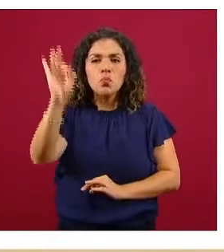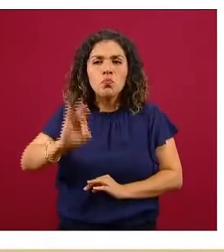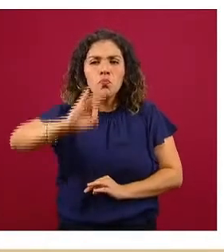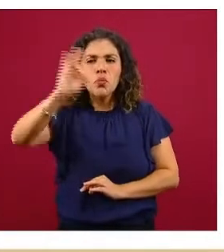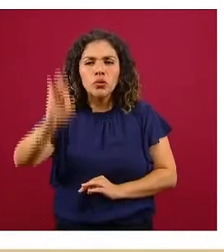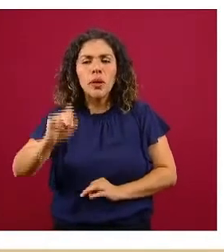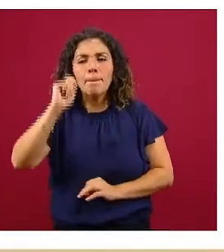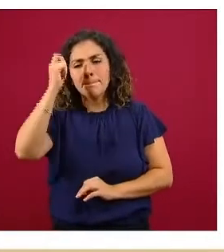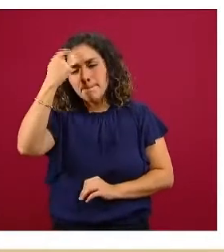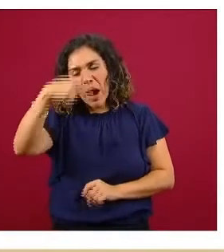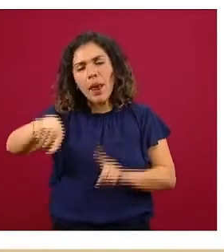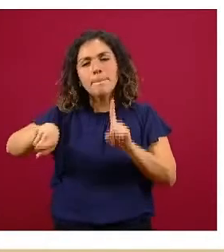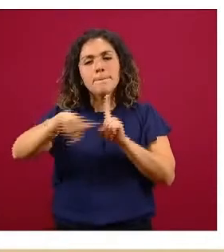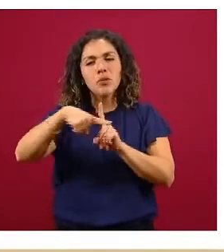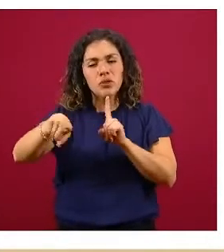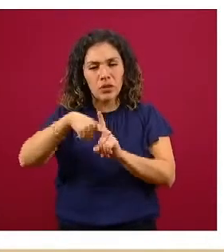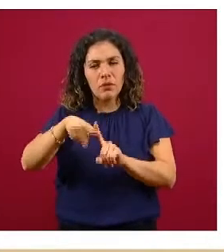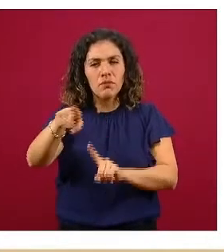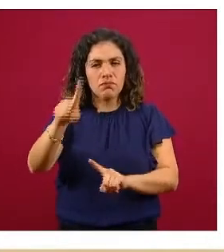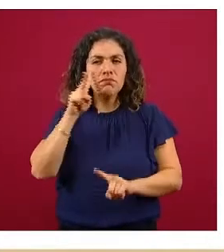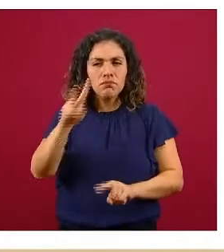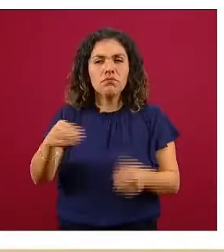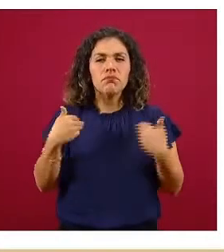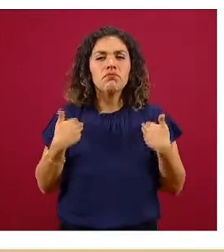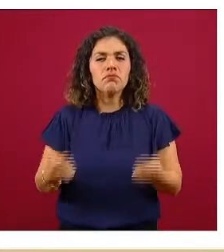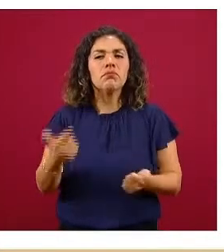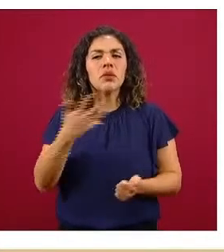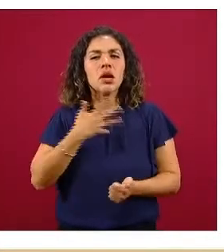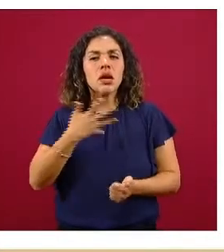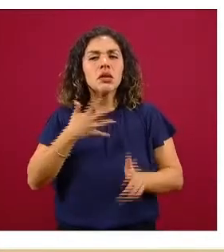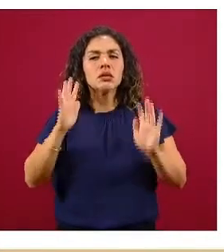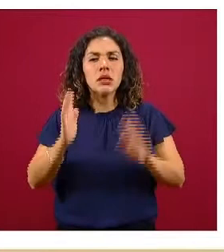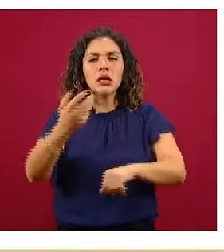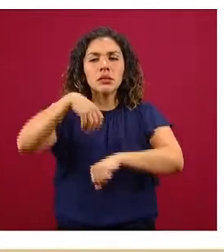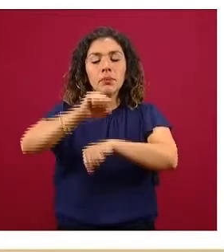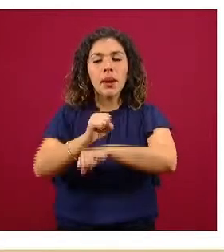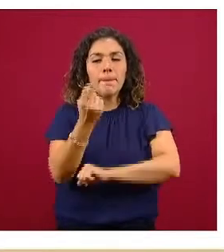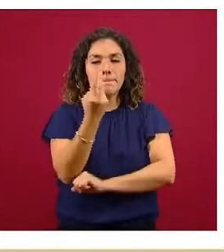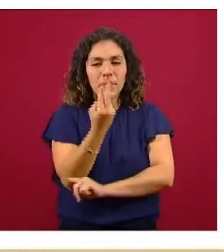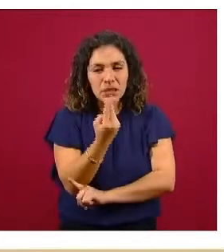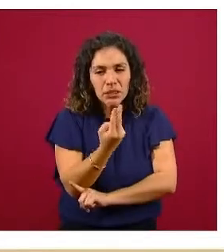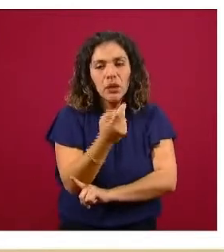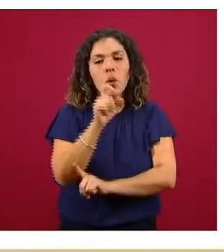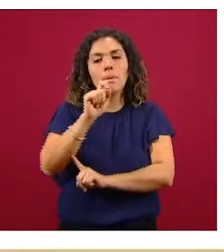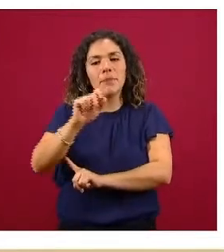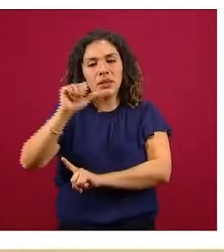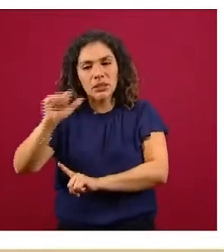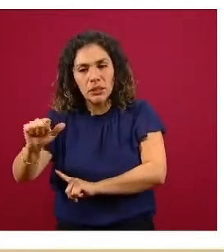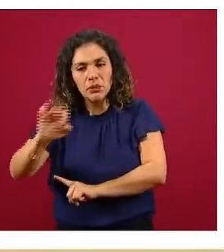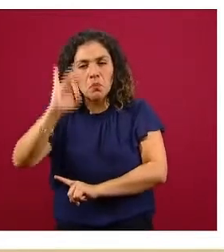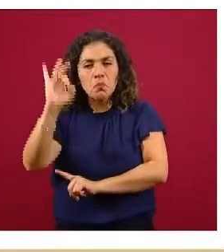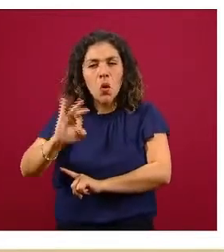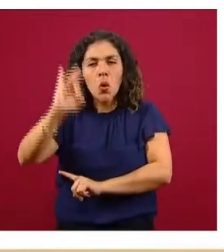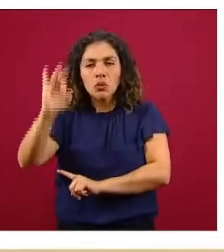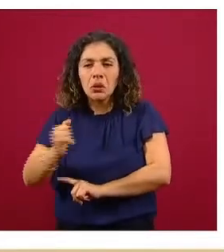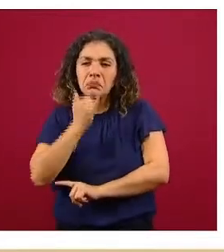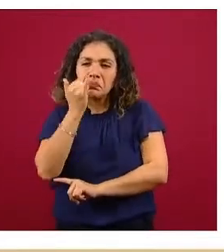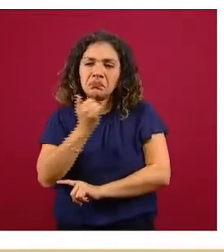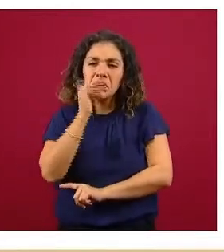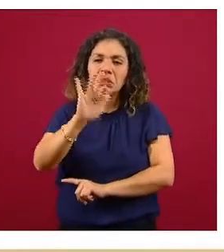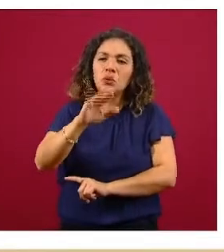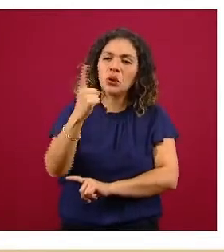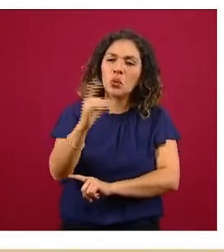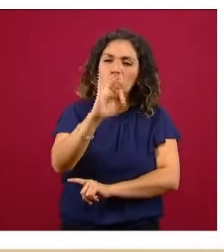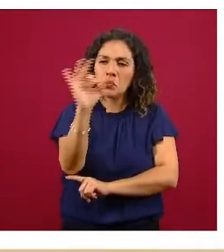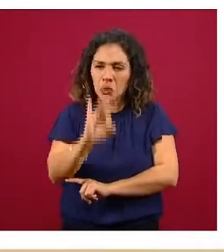de positividad. Ya habíamos visto que habíamos llegado en las semanas 25, 26 a un porcentaje de